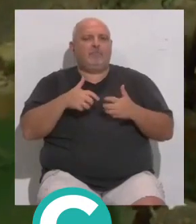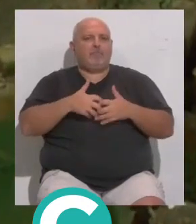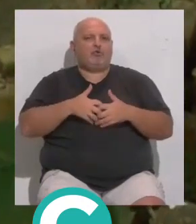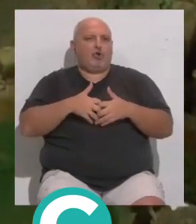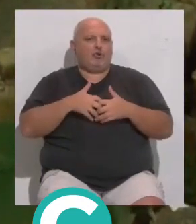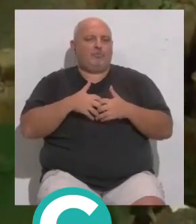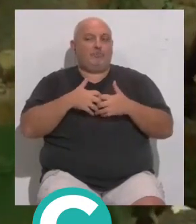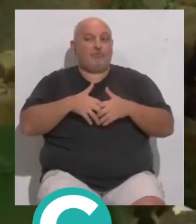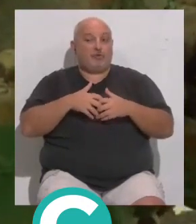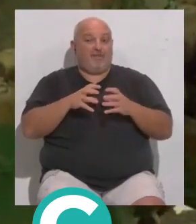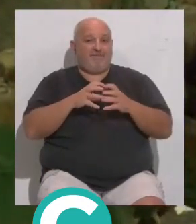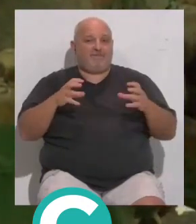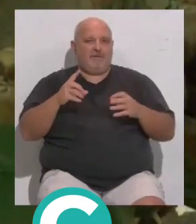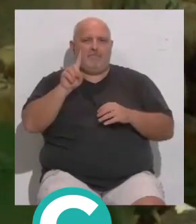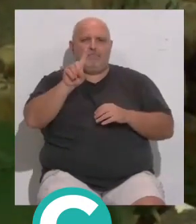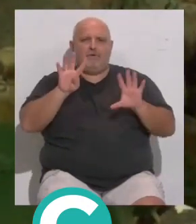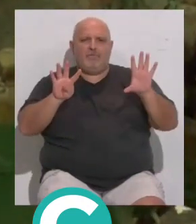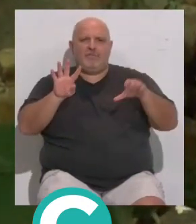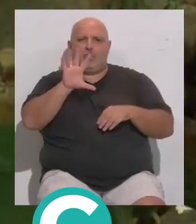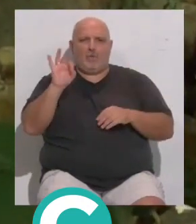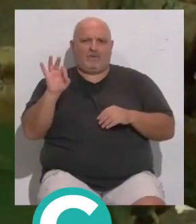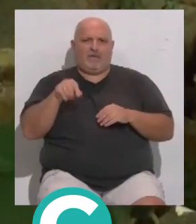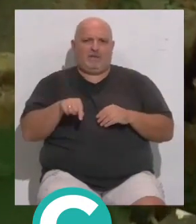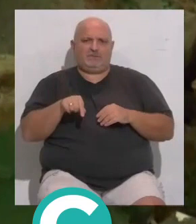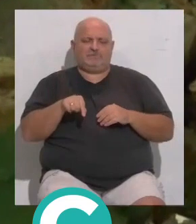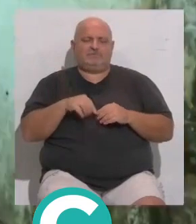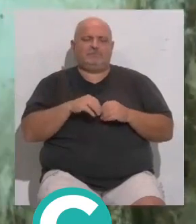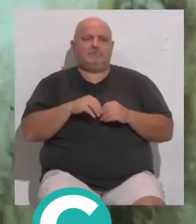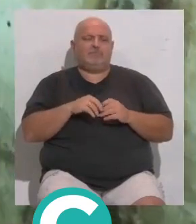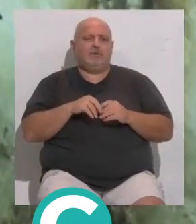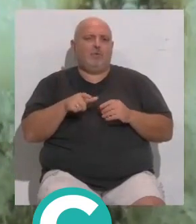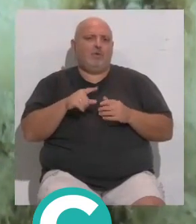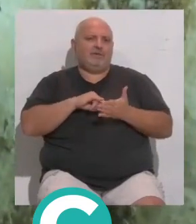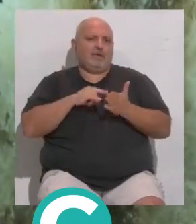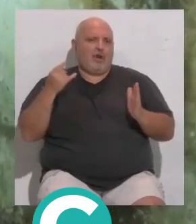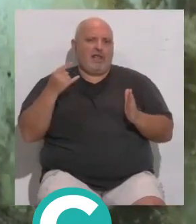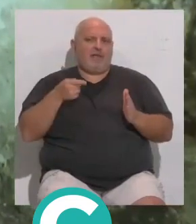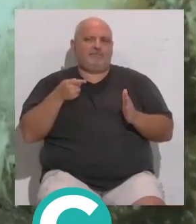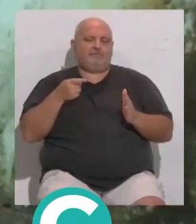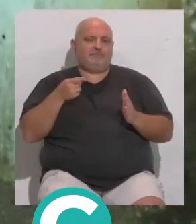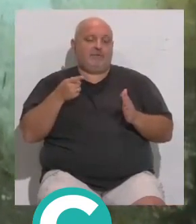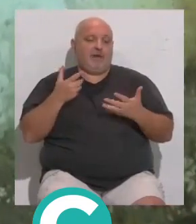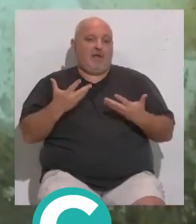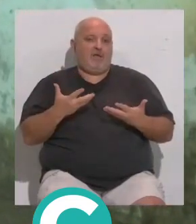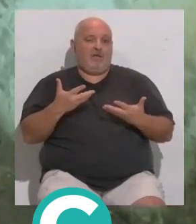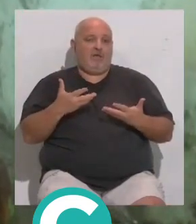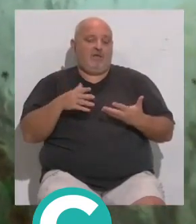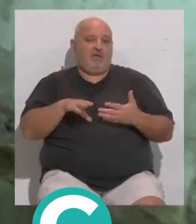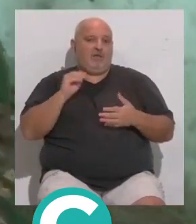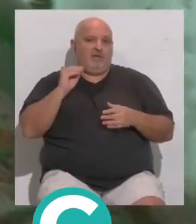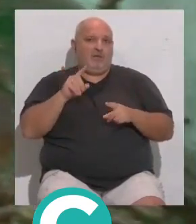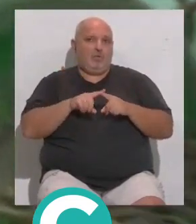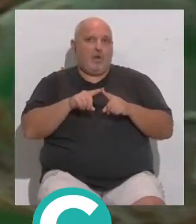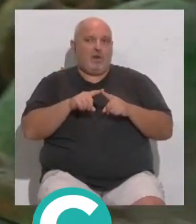motores, los motores que datan del 1950, que bueno, es una tecnología que para nosotros entendemos que va a